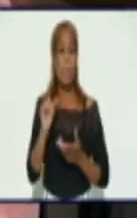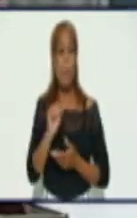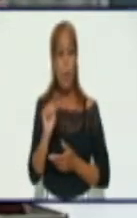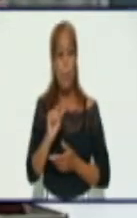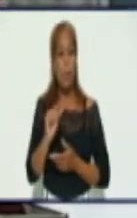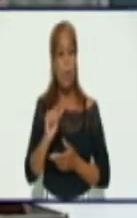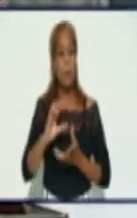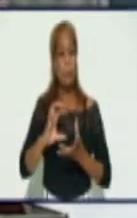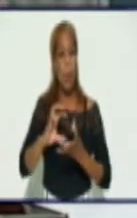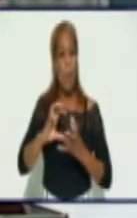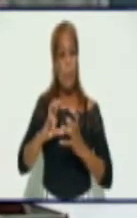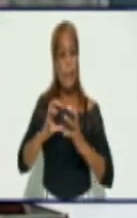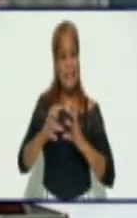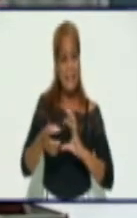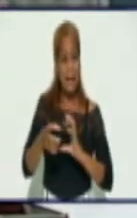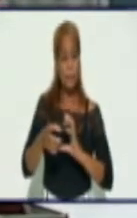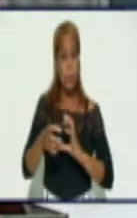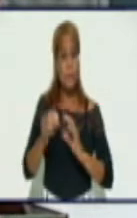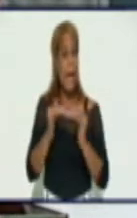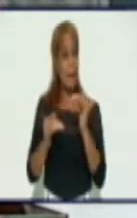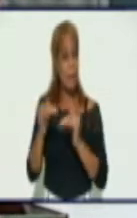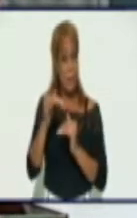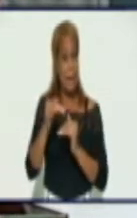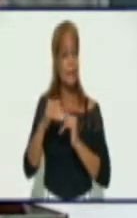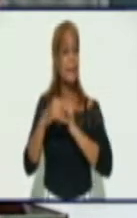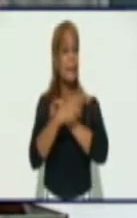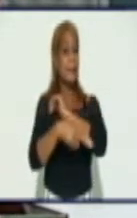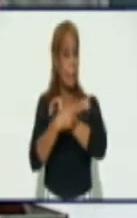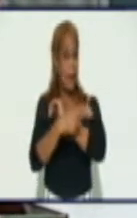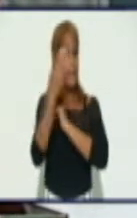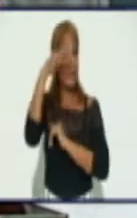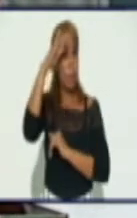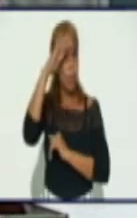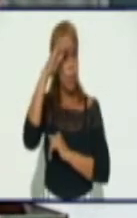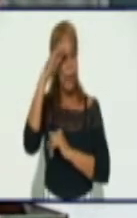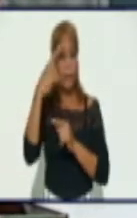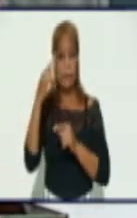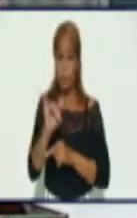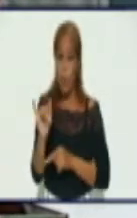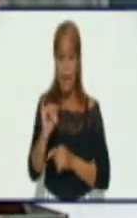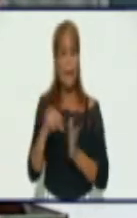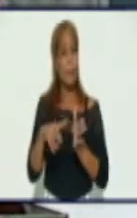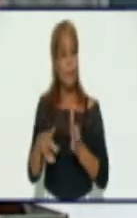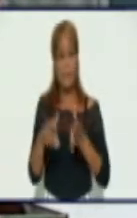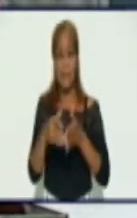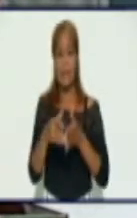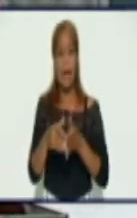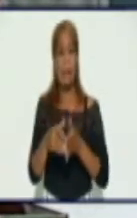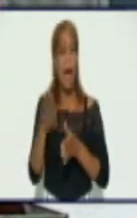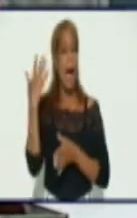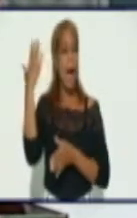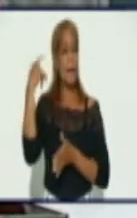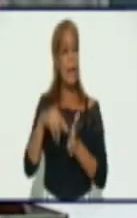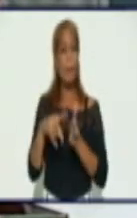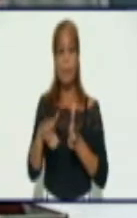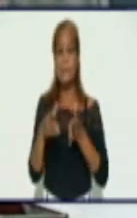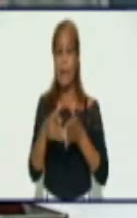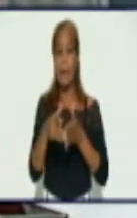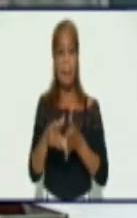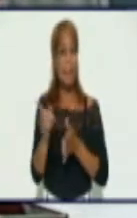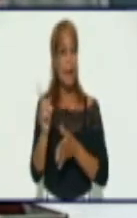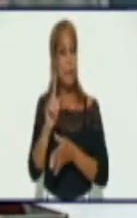complejizando a nivel de país y lógicamente también en la provincia de Granma. Hacía muchos días el territorio no contaba con estas